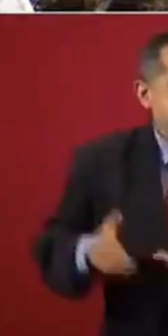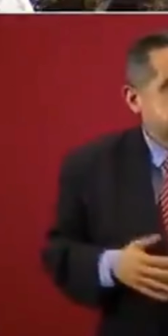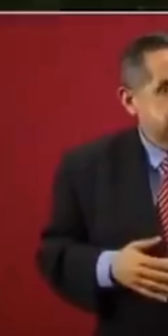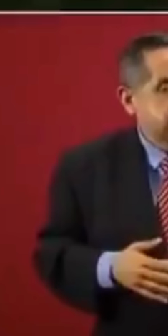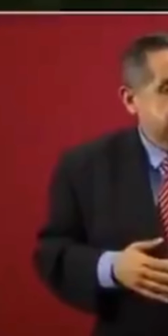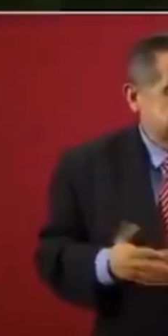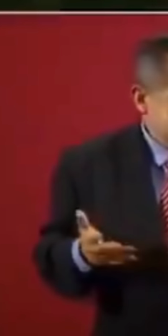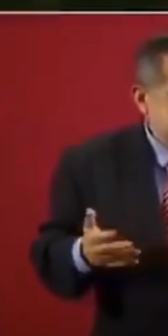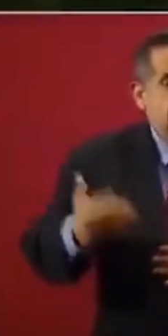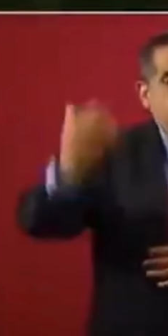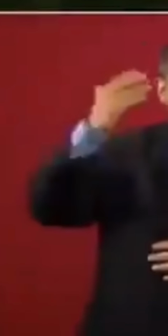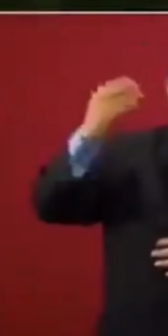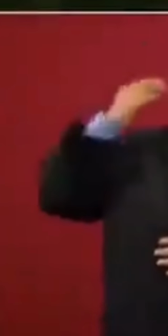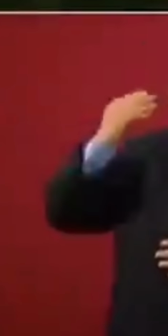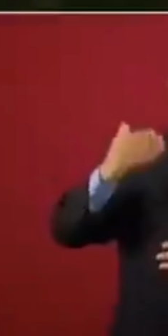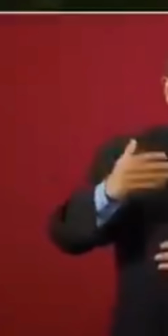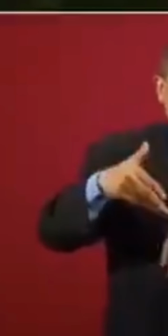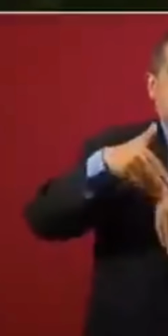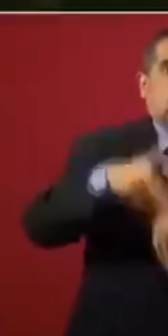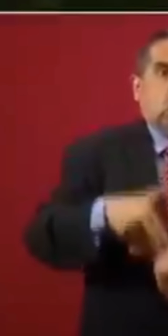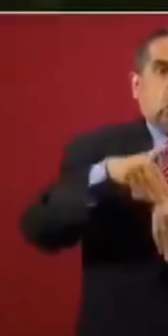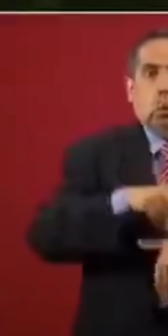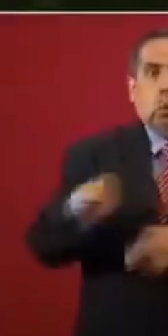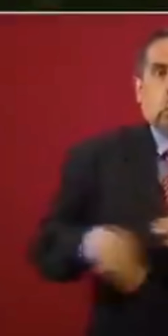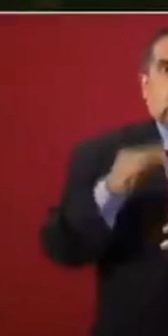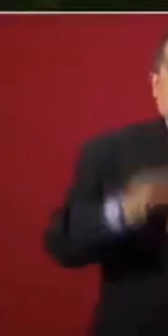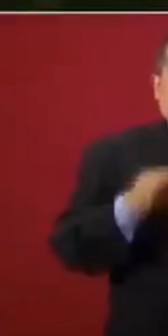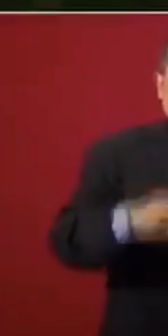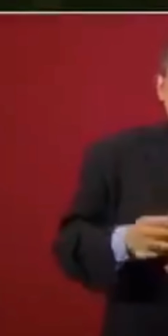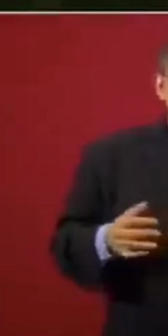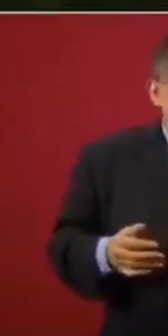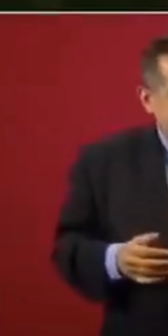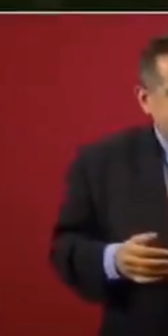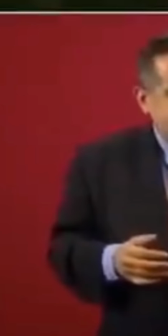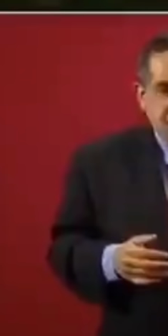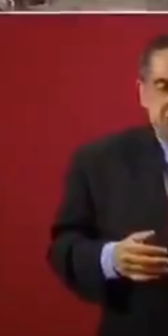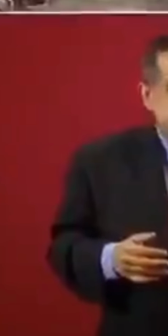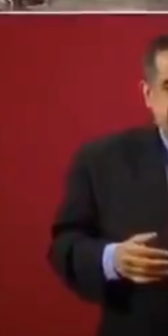tiempos eso no pasaba, porque ellos tienen